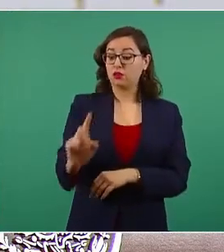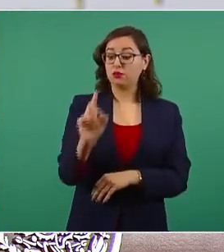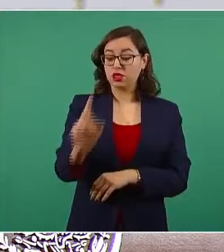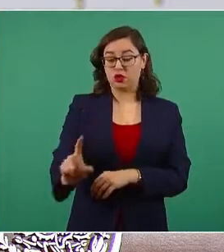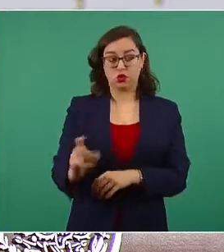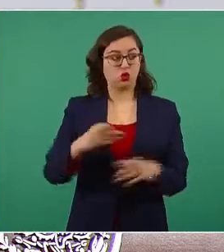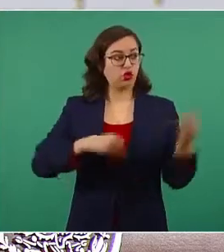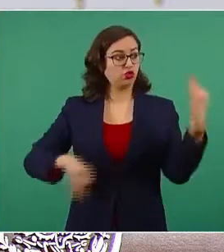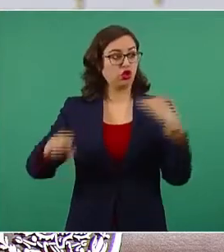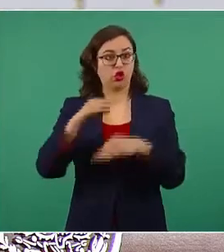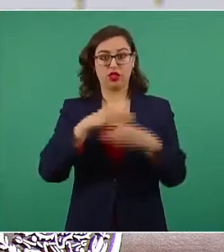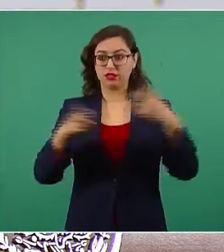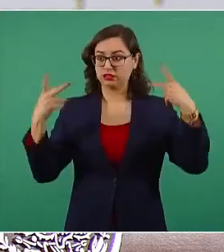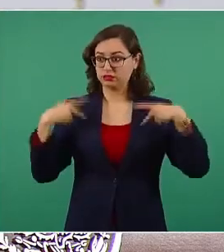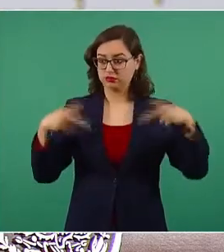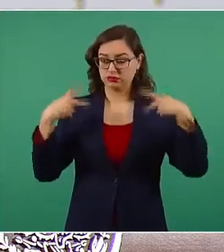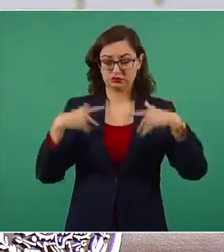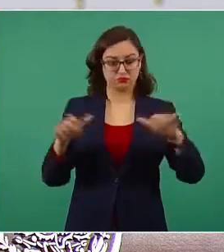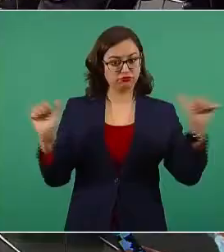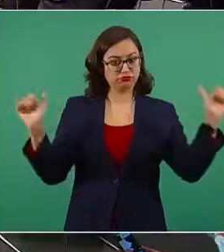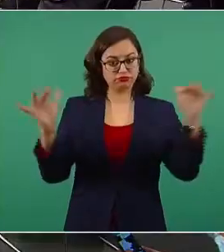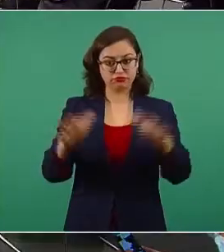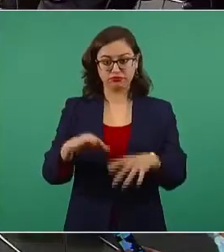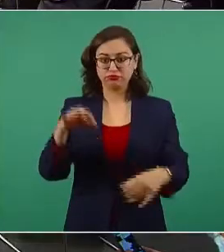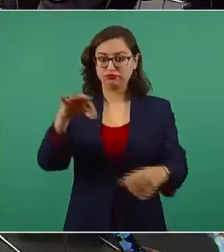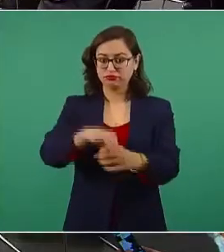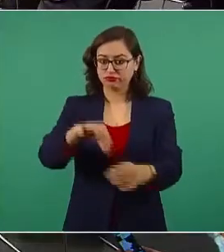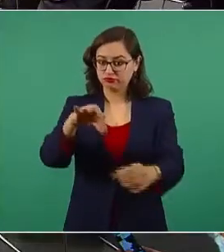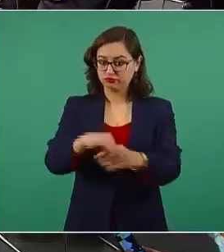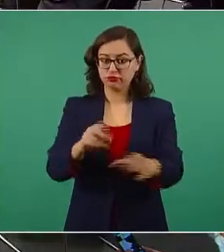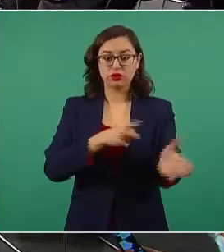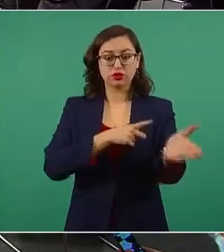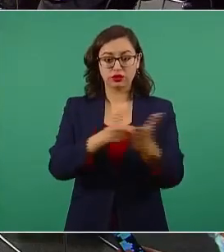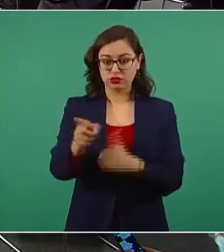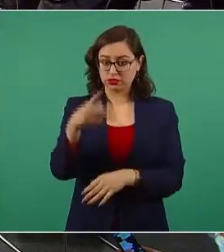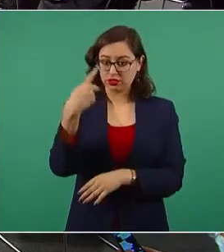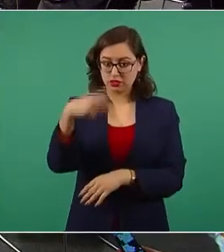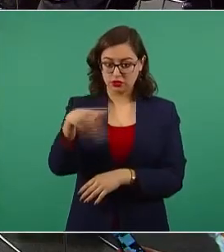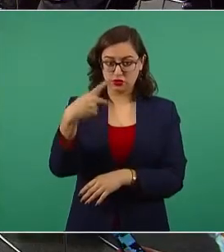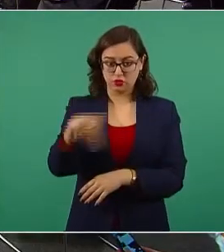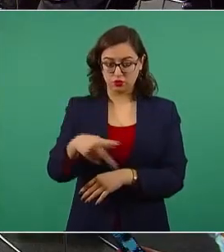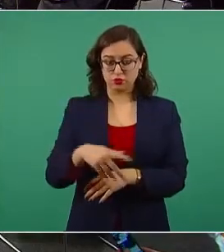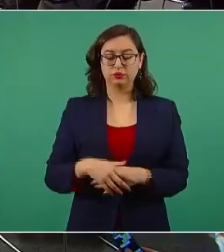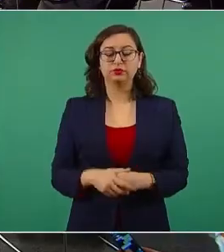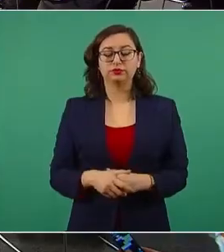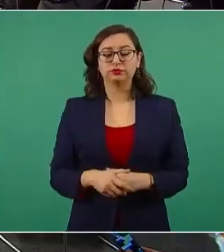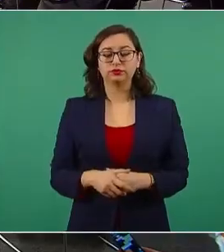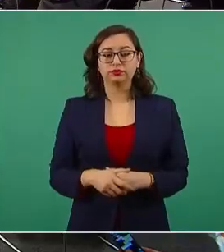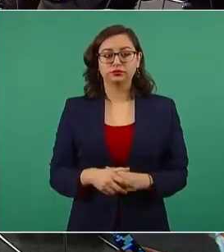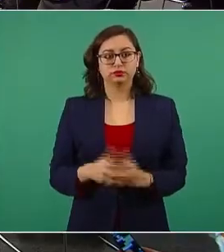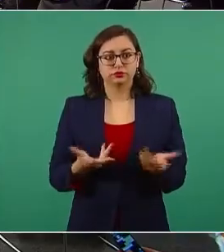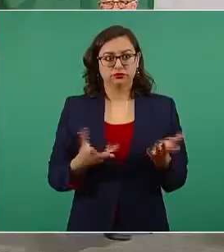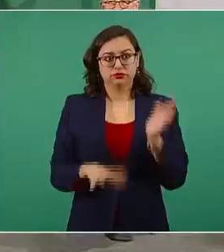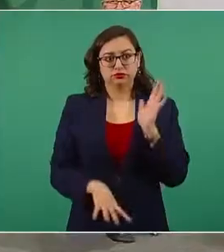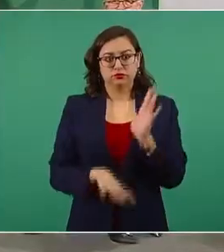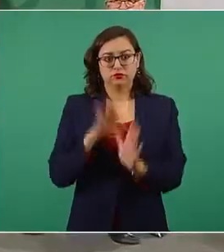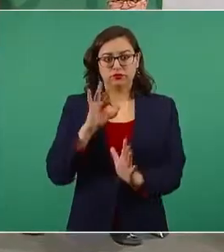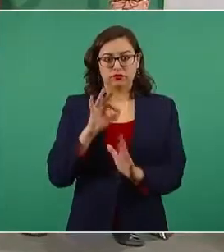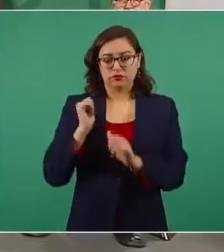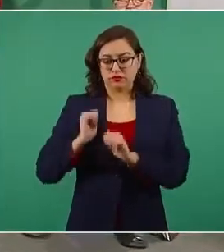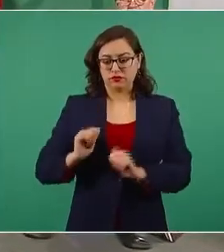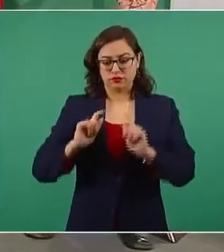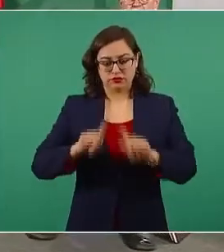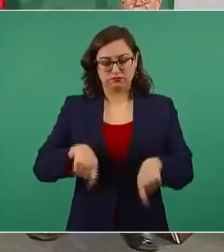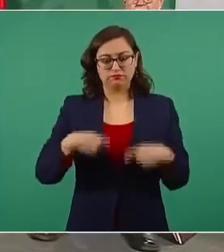y se pueda ejercer el derecho a votar, a elegir